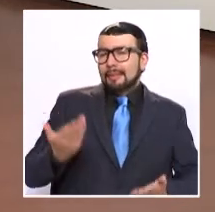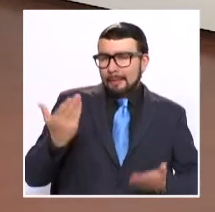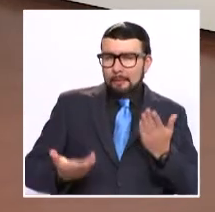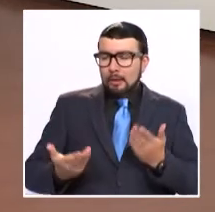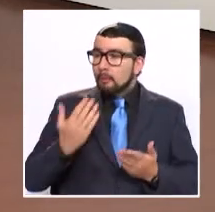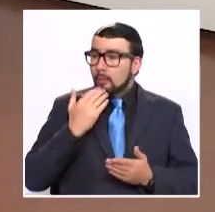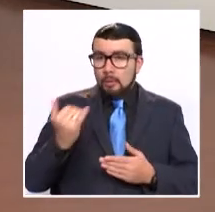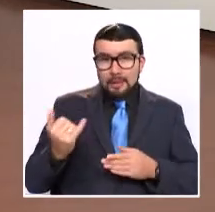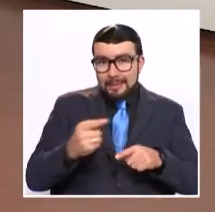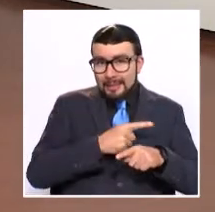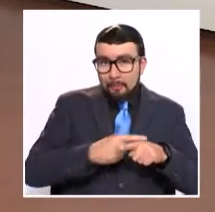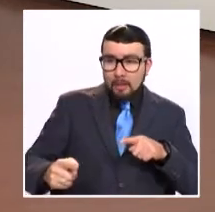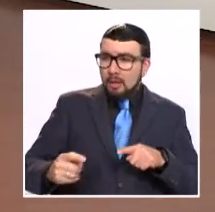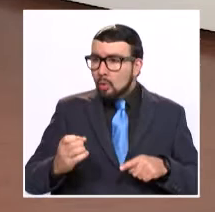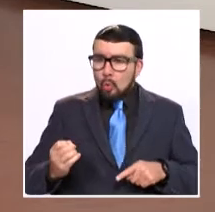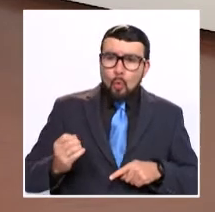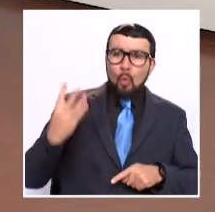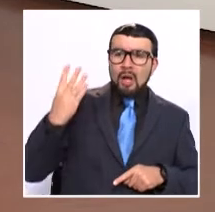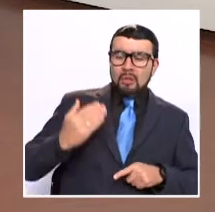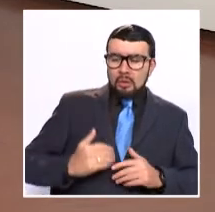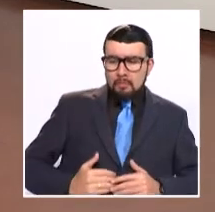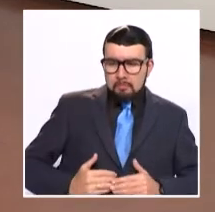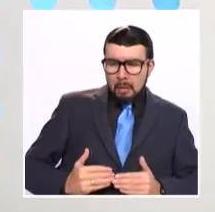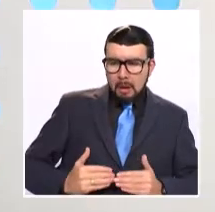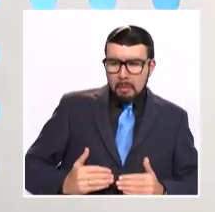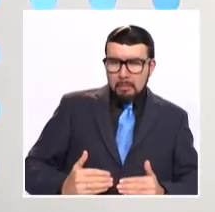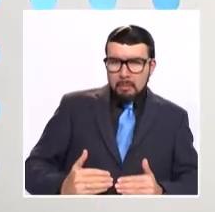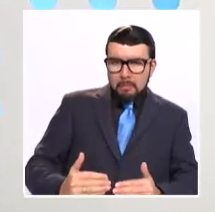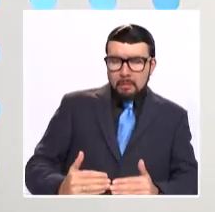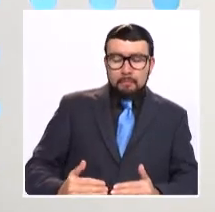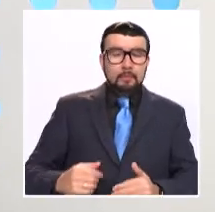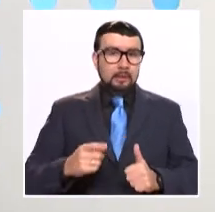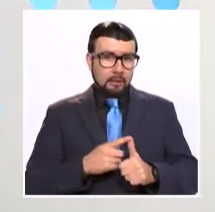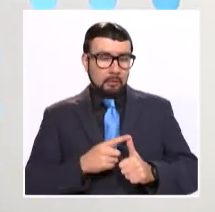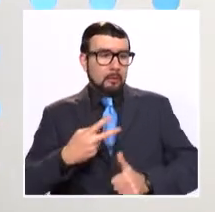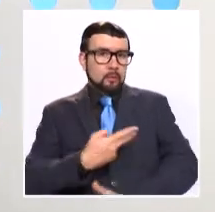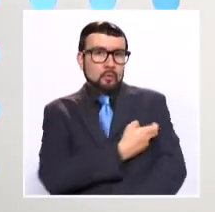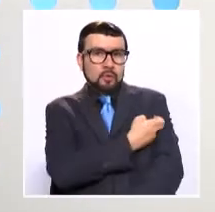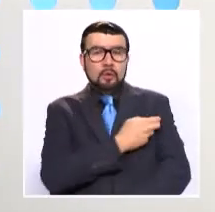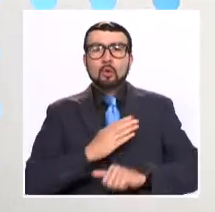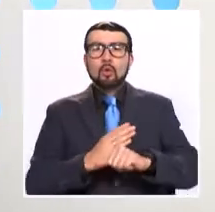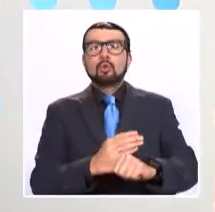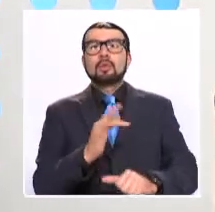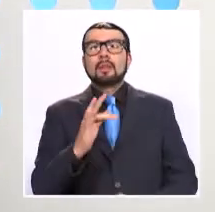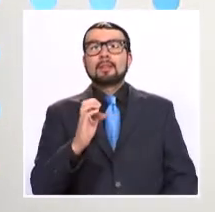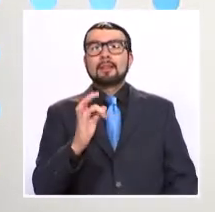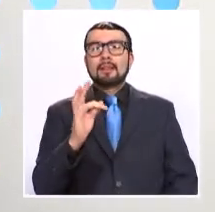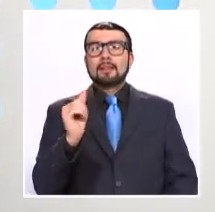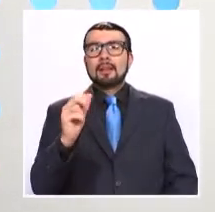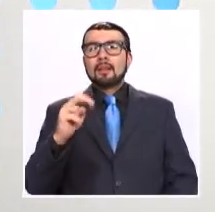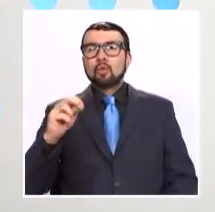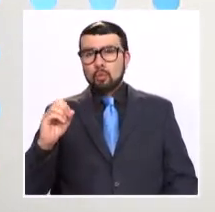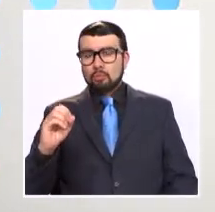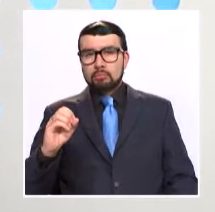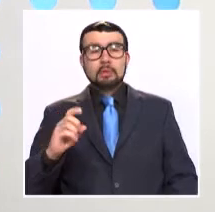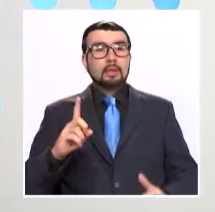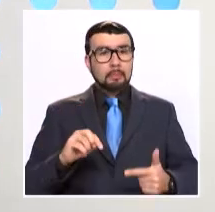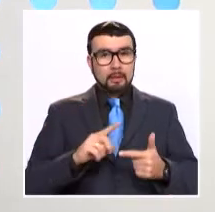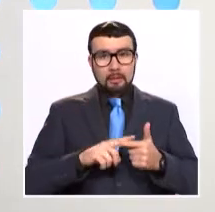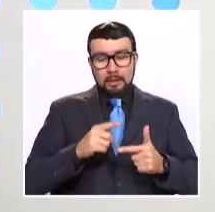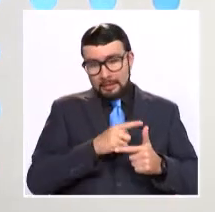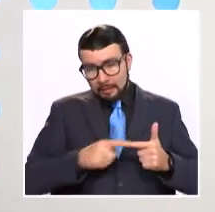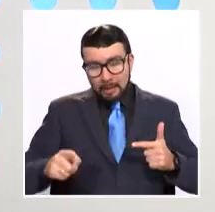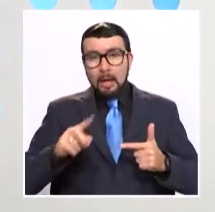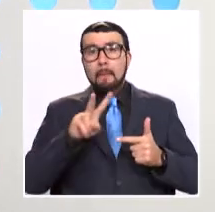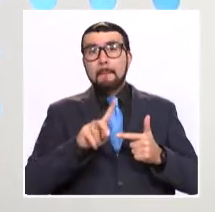de gestación en la que se encuentre, vamos a tener la vacuna contra el tétano, el TDE, sí. Y ya por encima de la semana 26 es